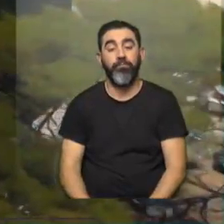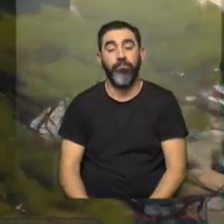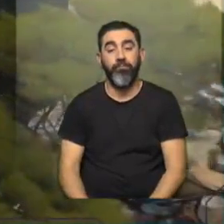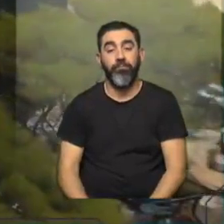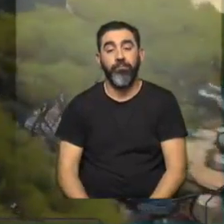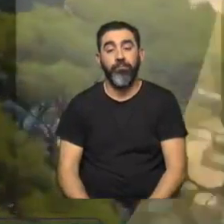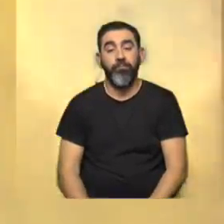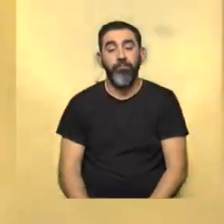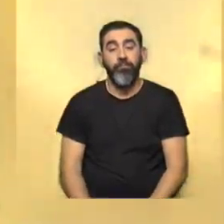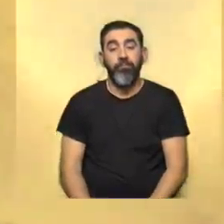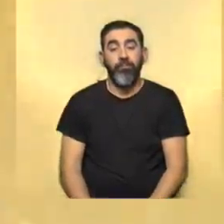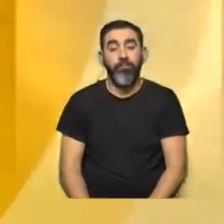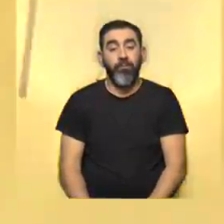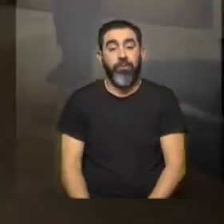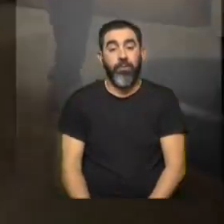idm.uy.